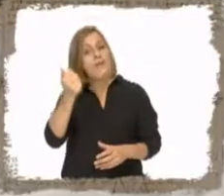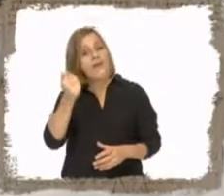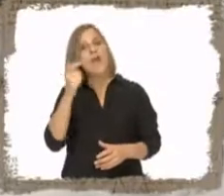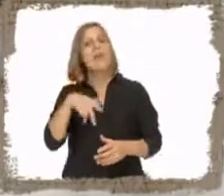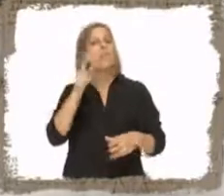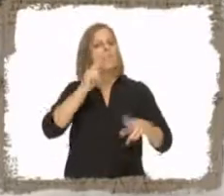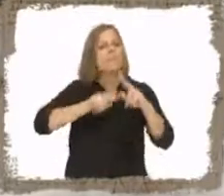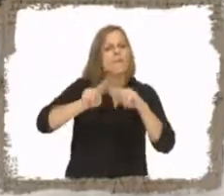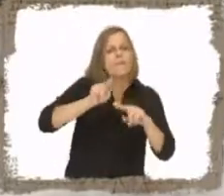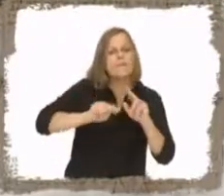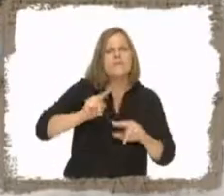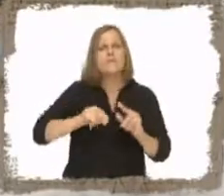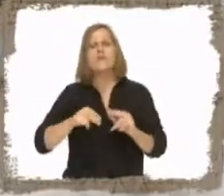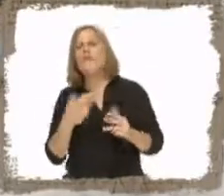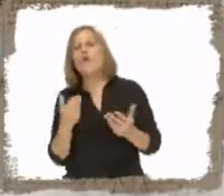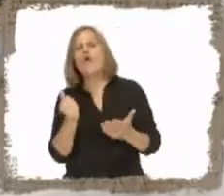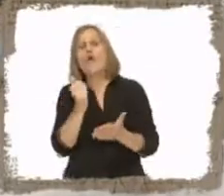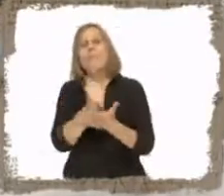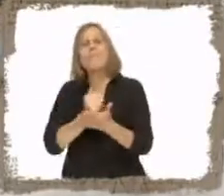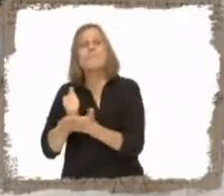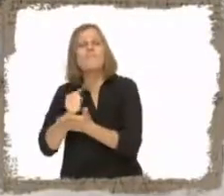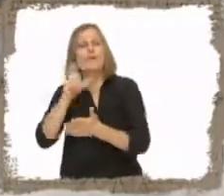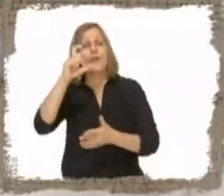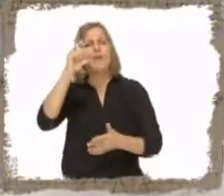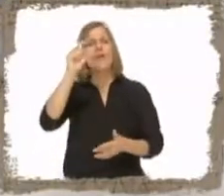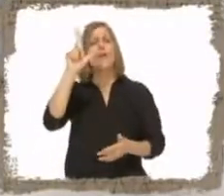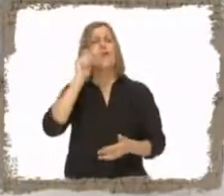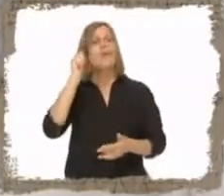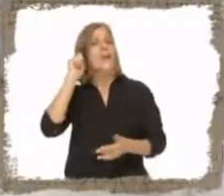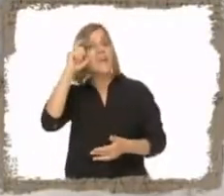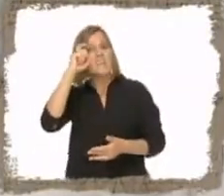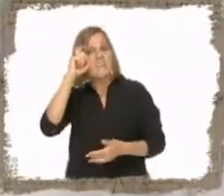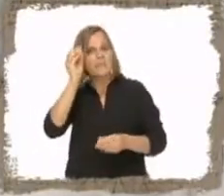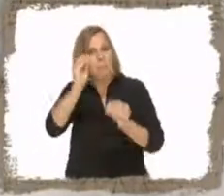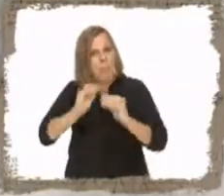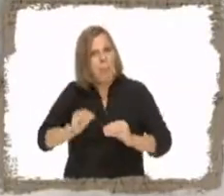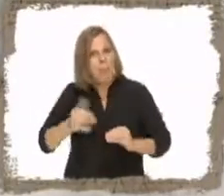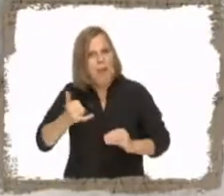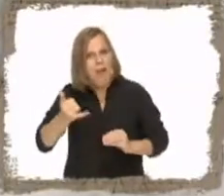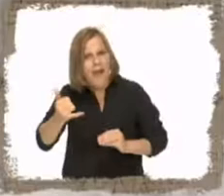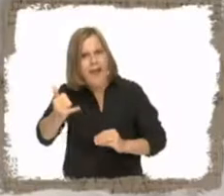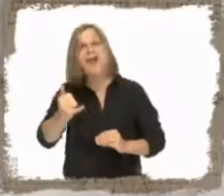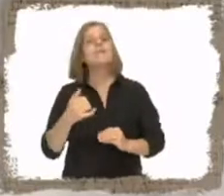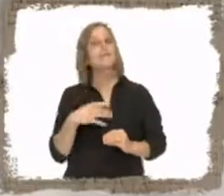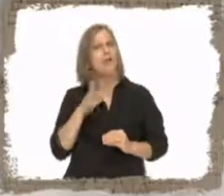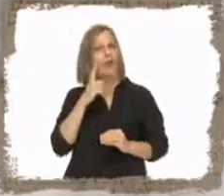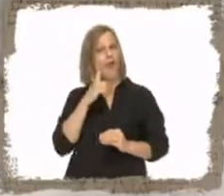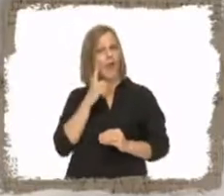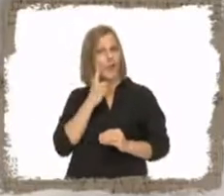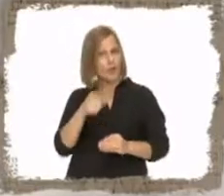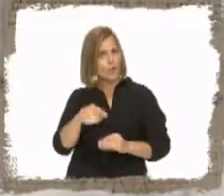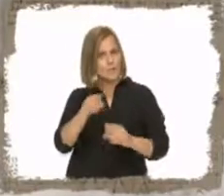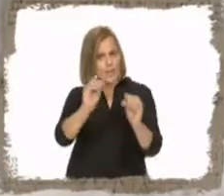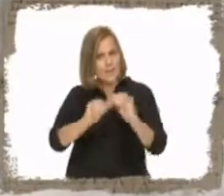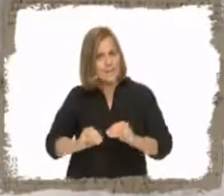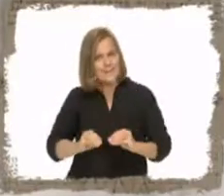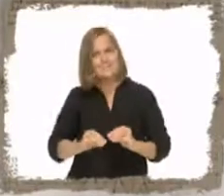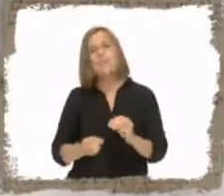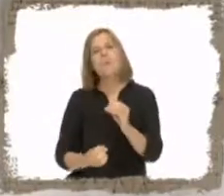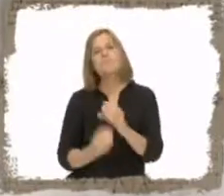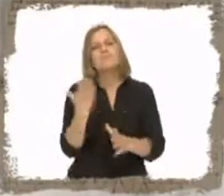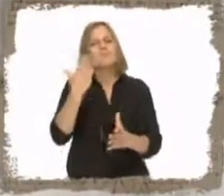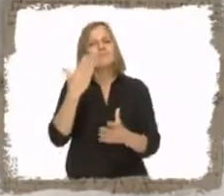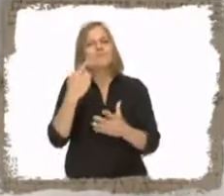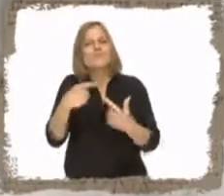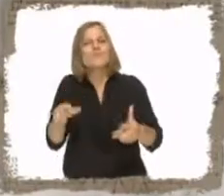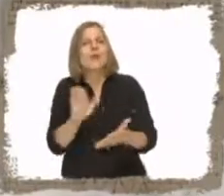y utilizar la técnica del collage en muchas de sus obras. ¿Saben lo que es un collage? Un collage consiste en crear algo